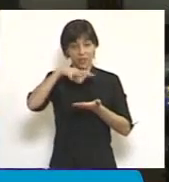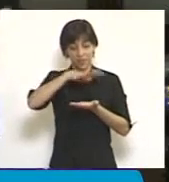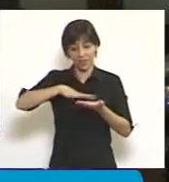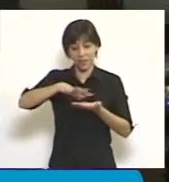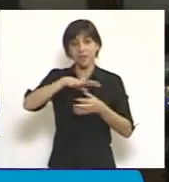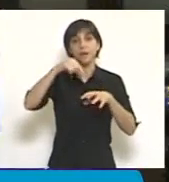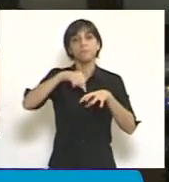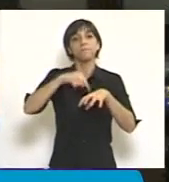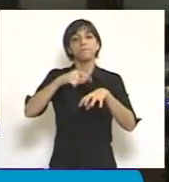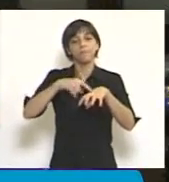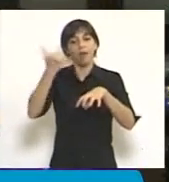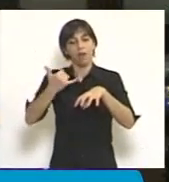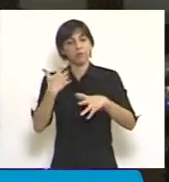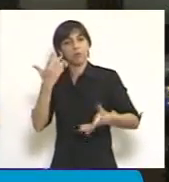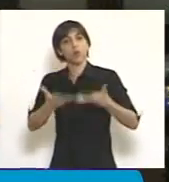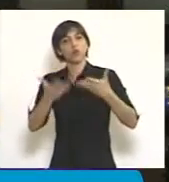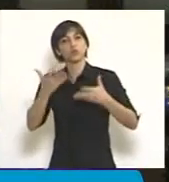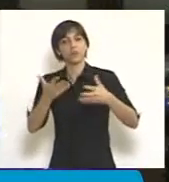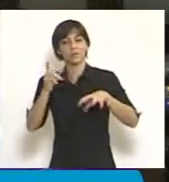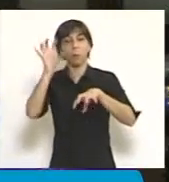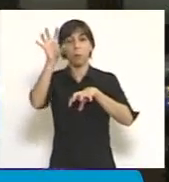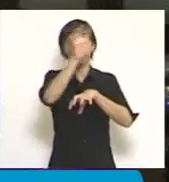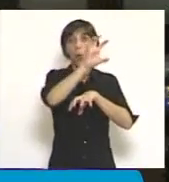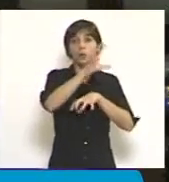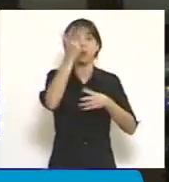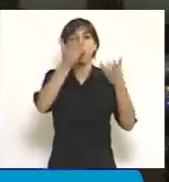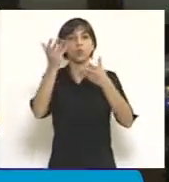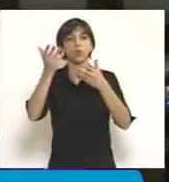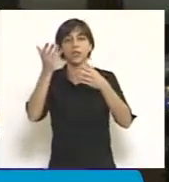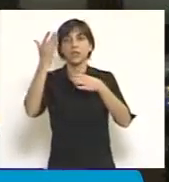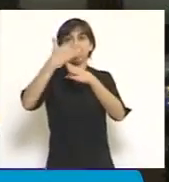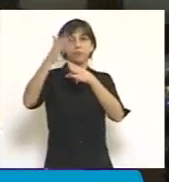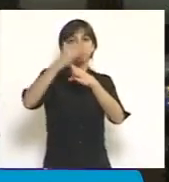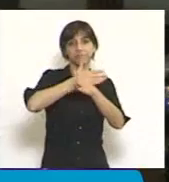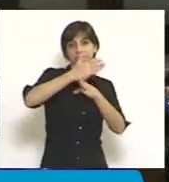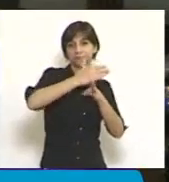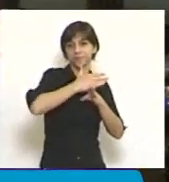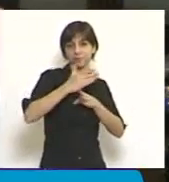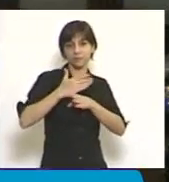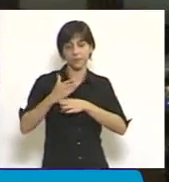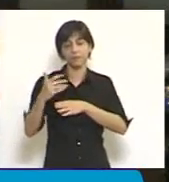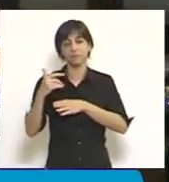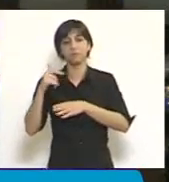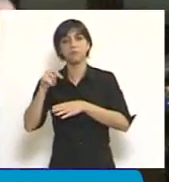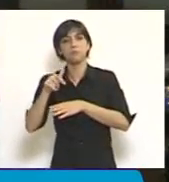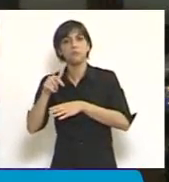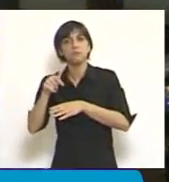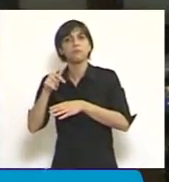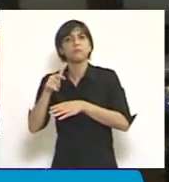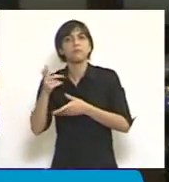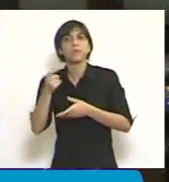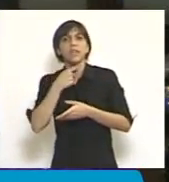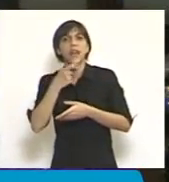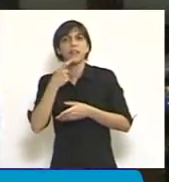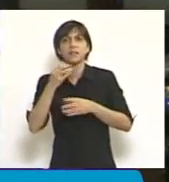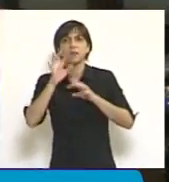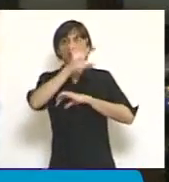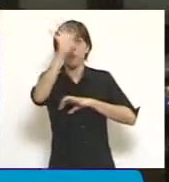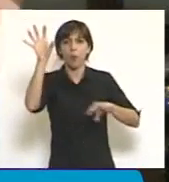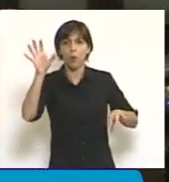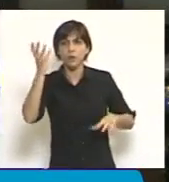esto significa que lo que tradicionalmente fue la justicia nacional de la capital federal, es decir, la justicia